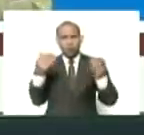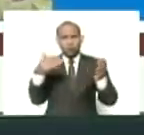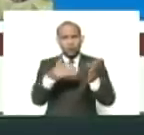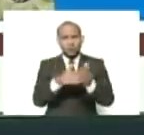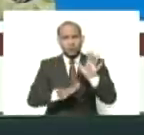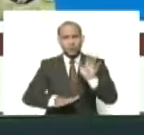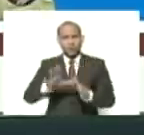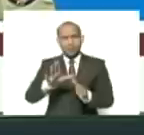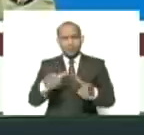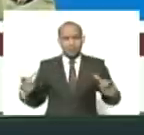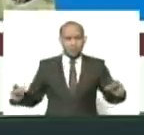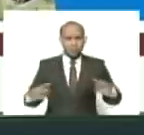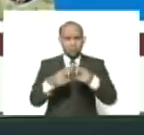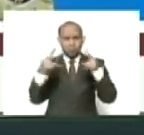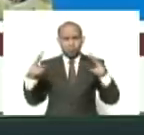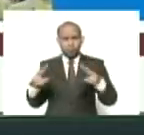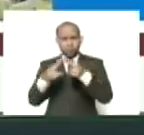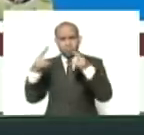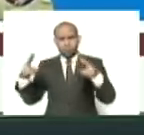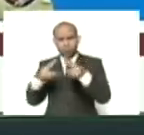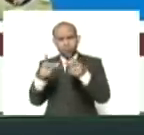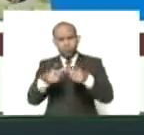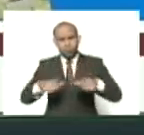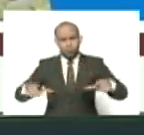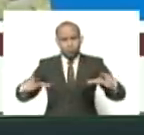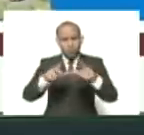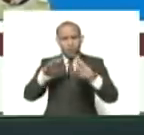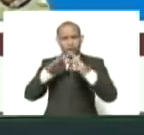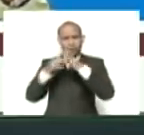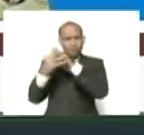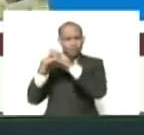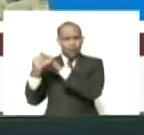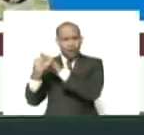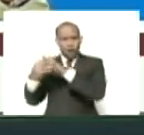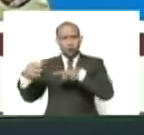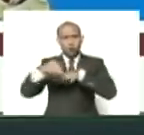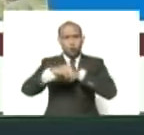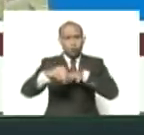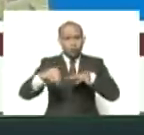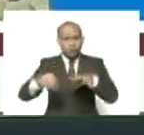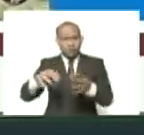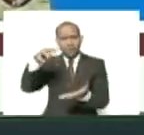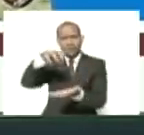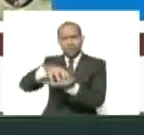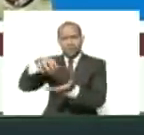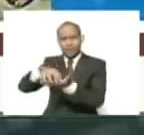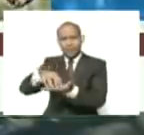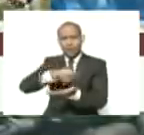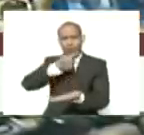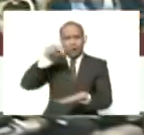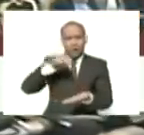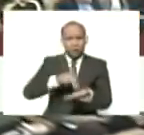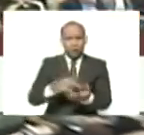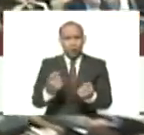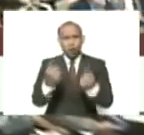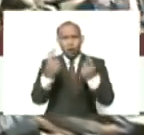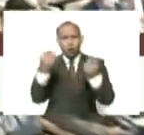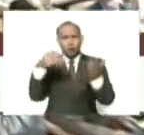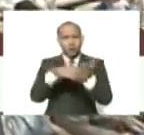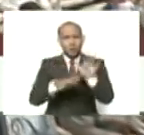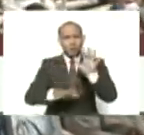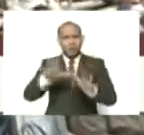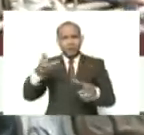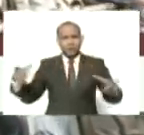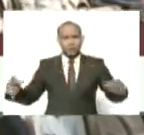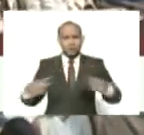11.015 encuentros locales, barriales, municipales, estadales, nacionales. 11.015